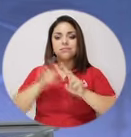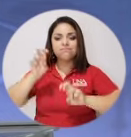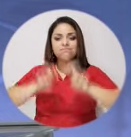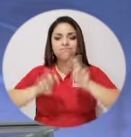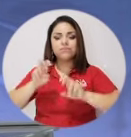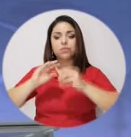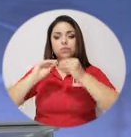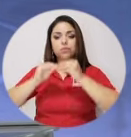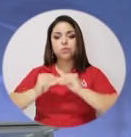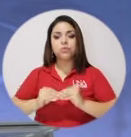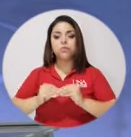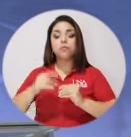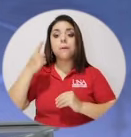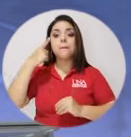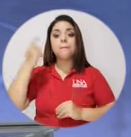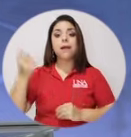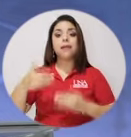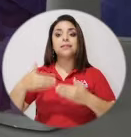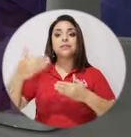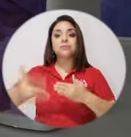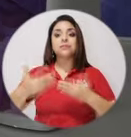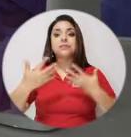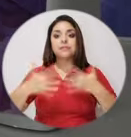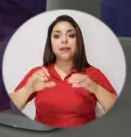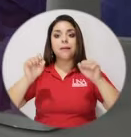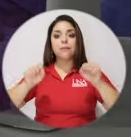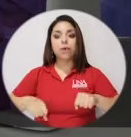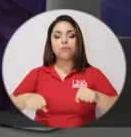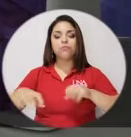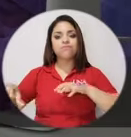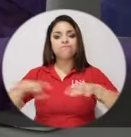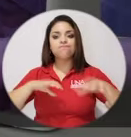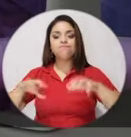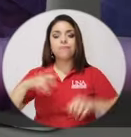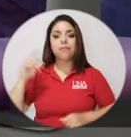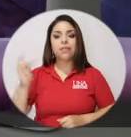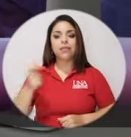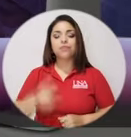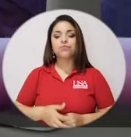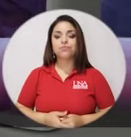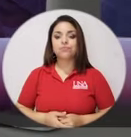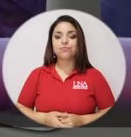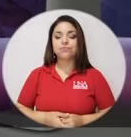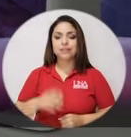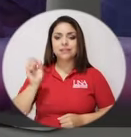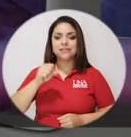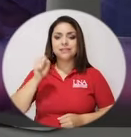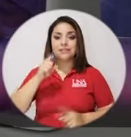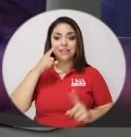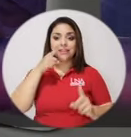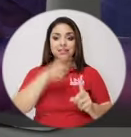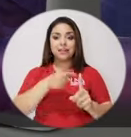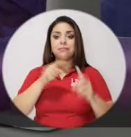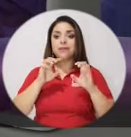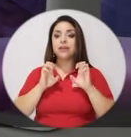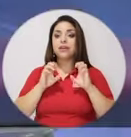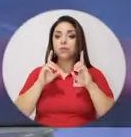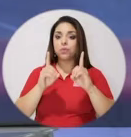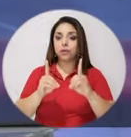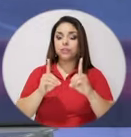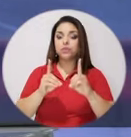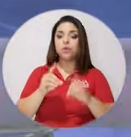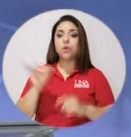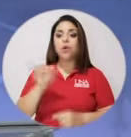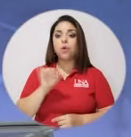números para tomar acciones inmediatas una vez que sea posible. Claro, y ahí en el caso de la educación, como usted